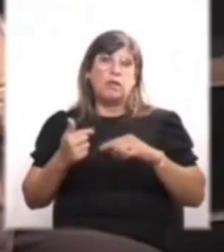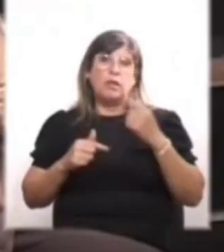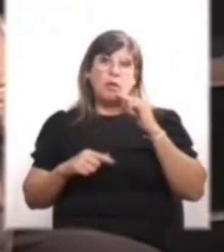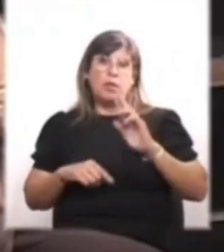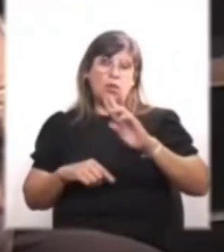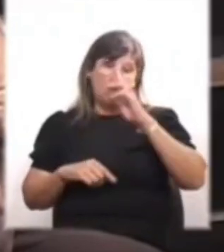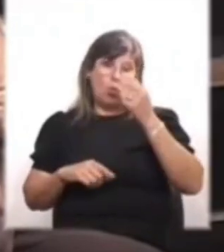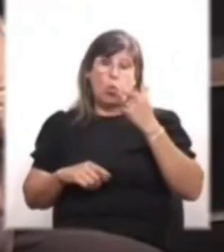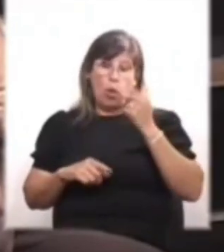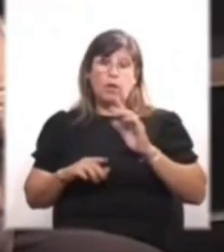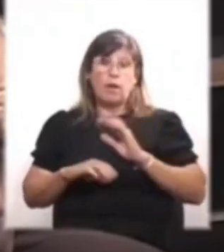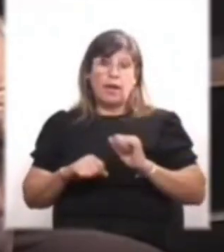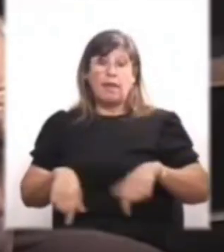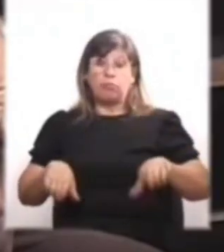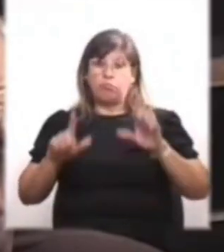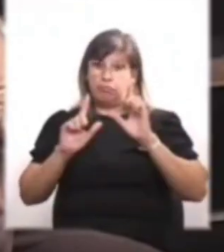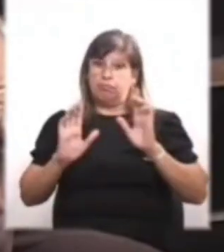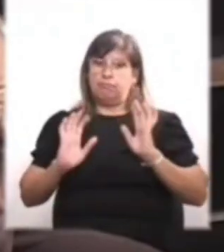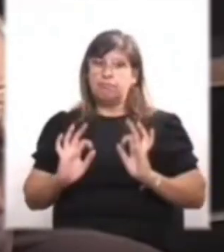grandes ligas.